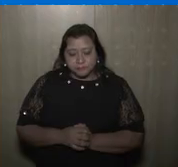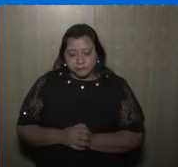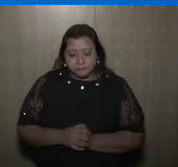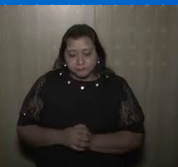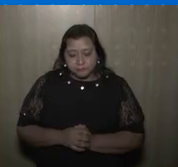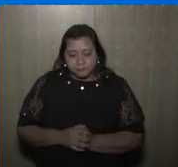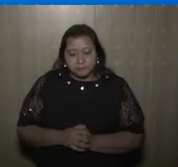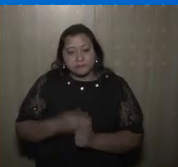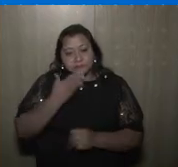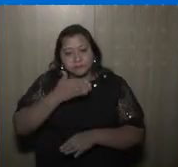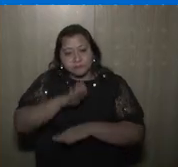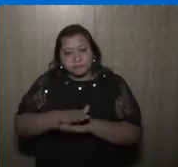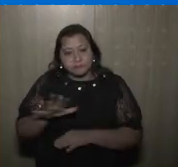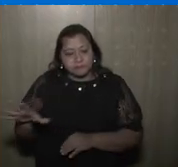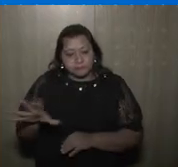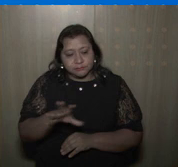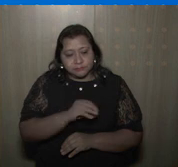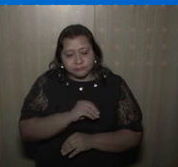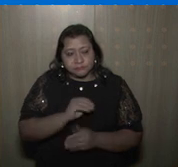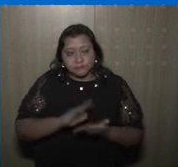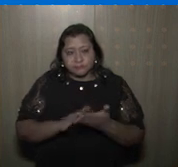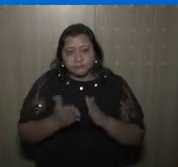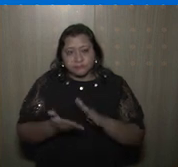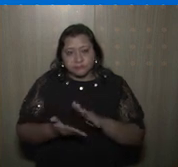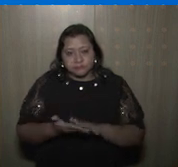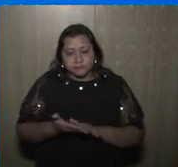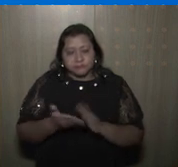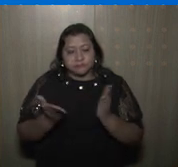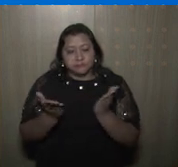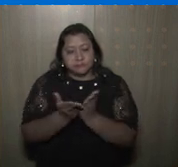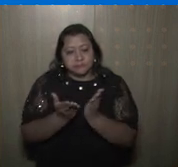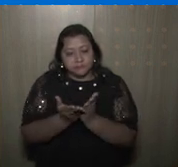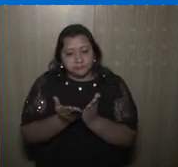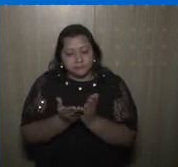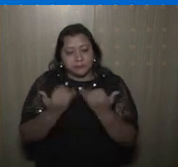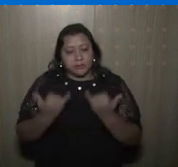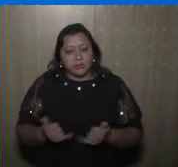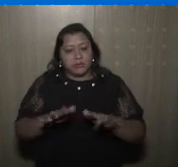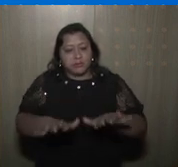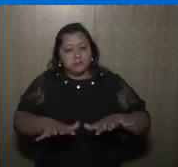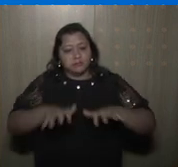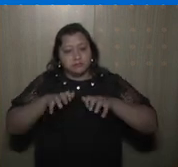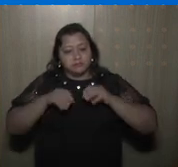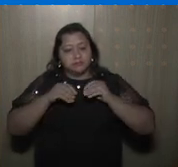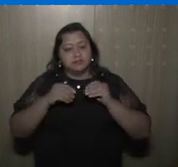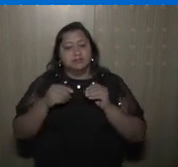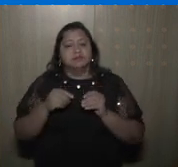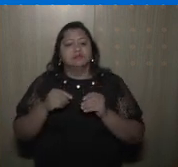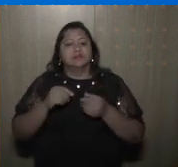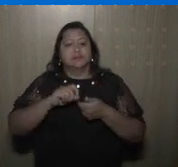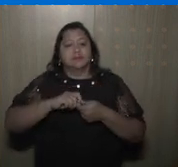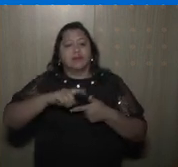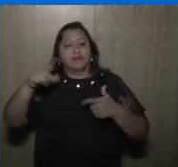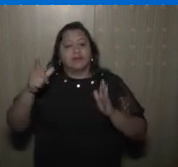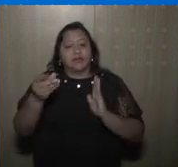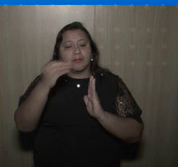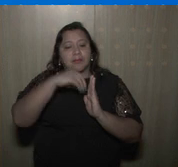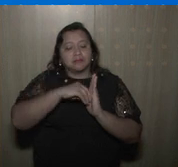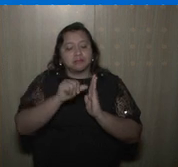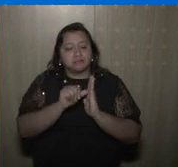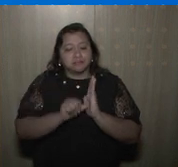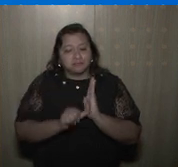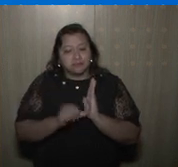Muy buenas tardes a todos los miembros de la comunidad educativa presentes en el evento de lanzamiento de la nueva plataforma SACES. Soy William Rey